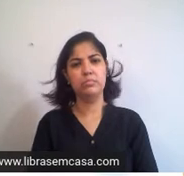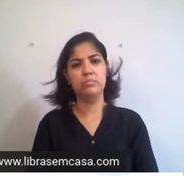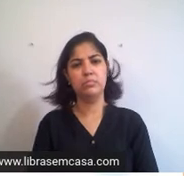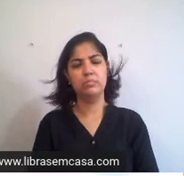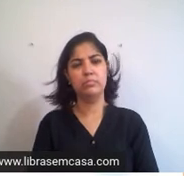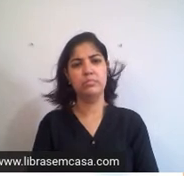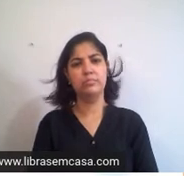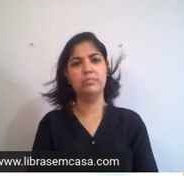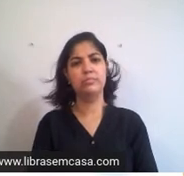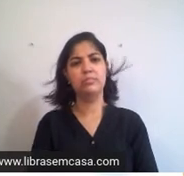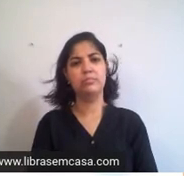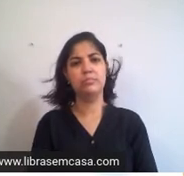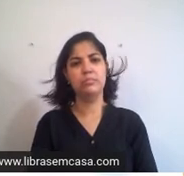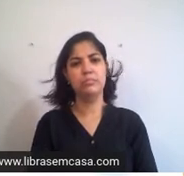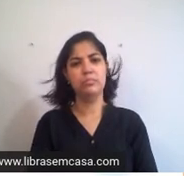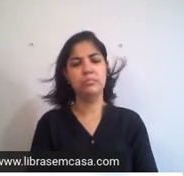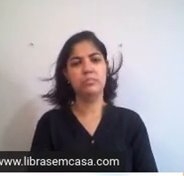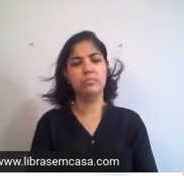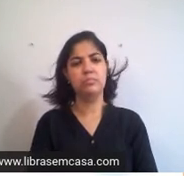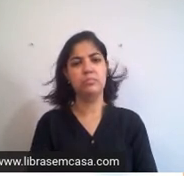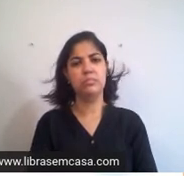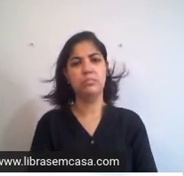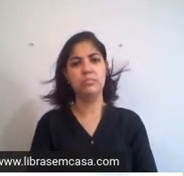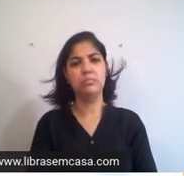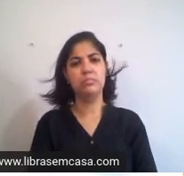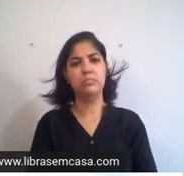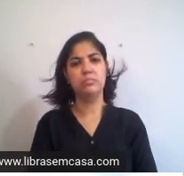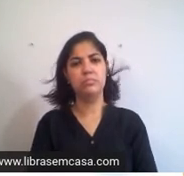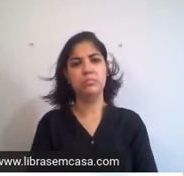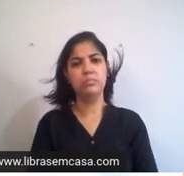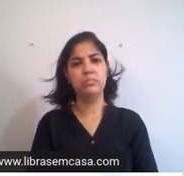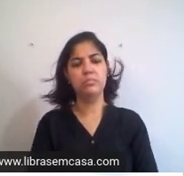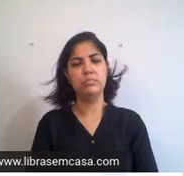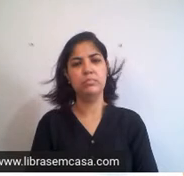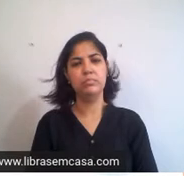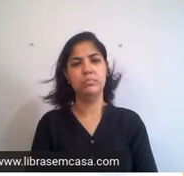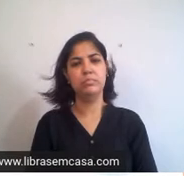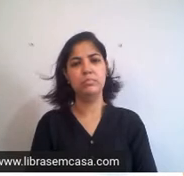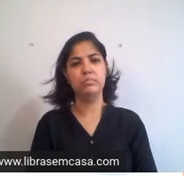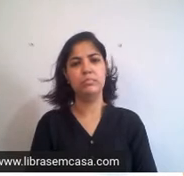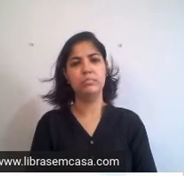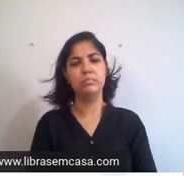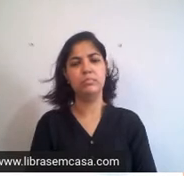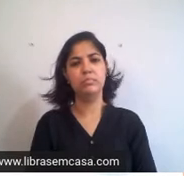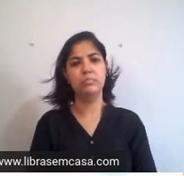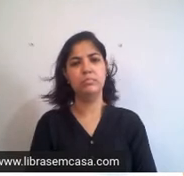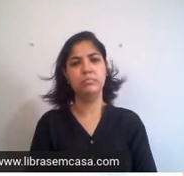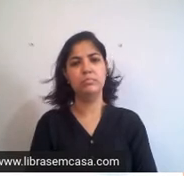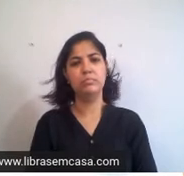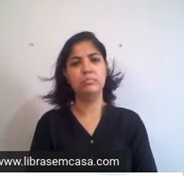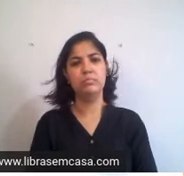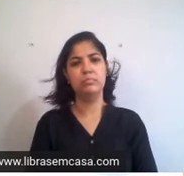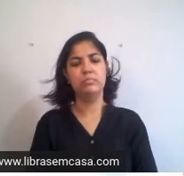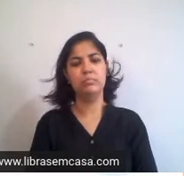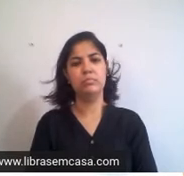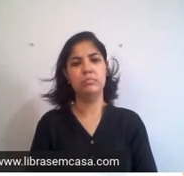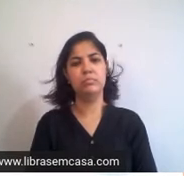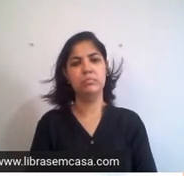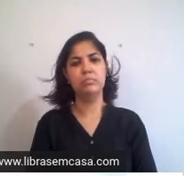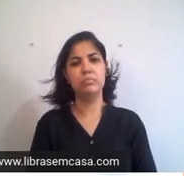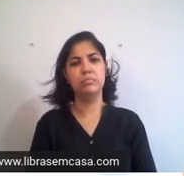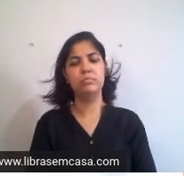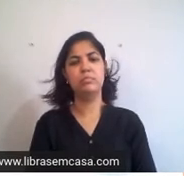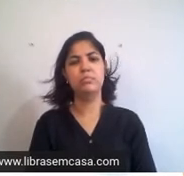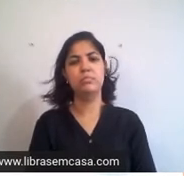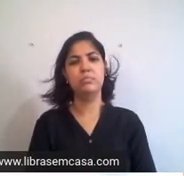contacto directo con el resultado de la venta de la línea de caja de los supermercados en todo el mundo, grandes consultoras como, por ejemplo,